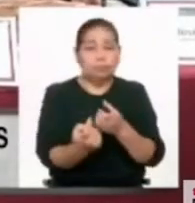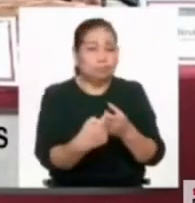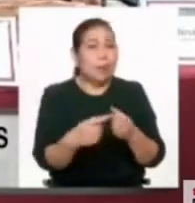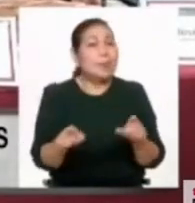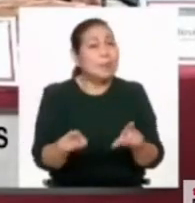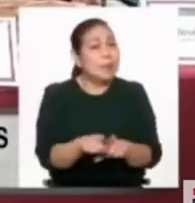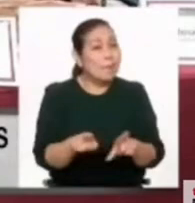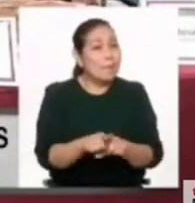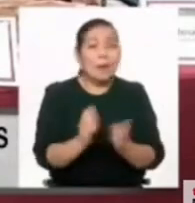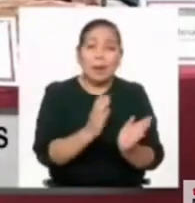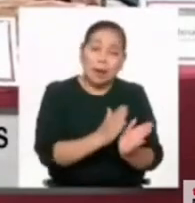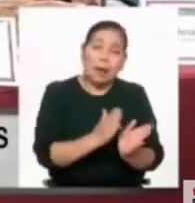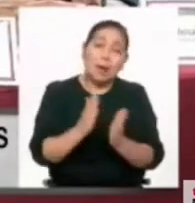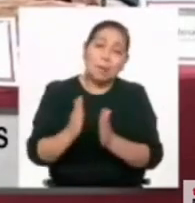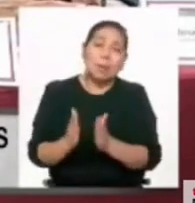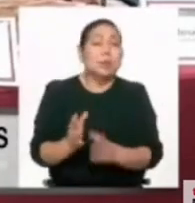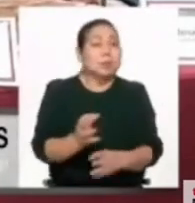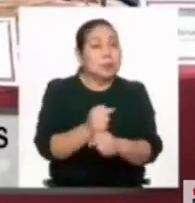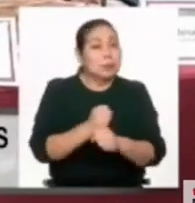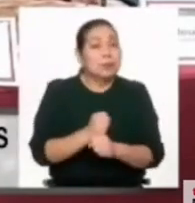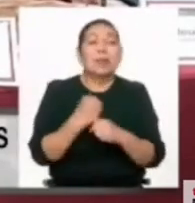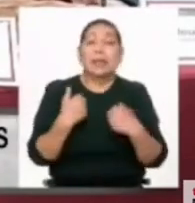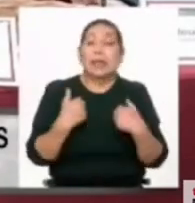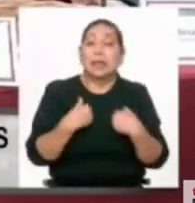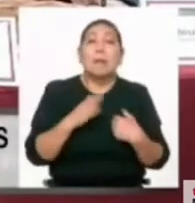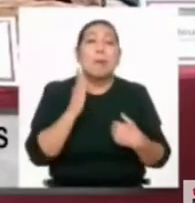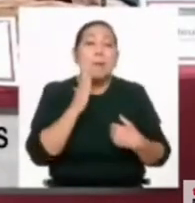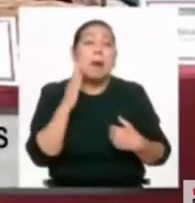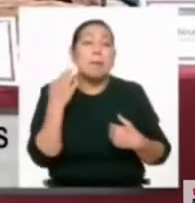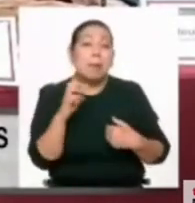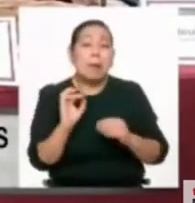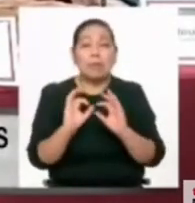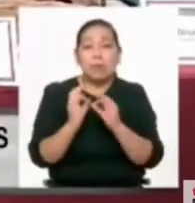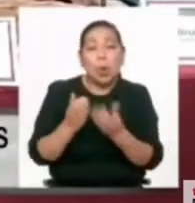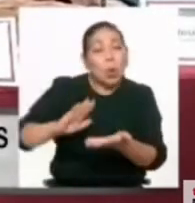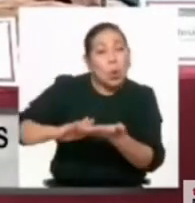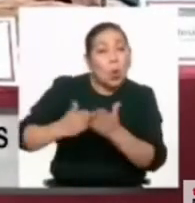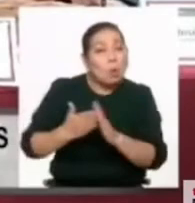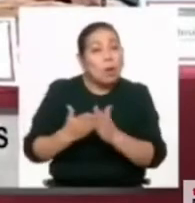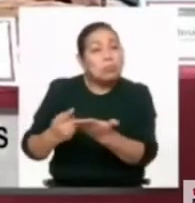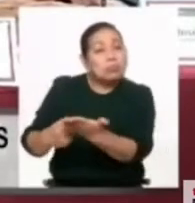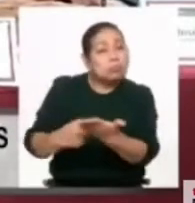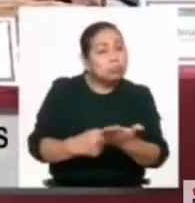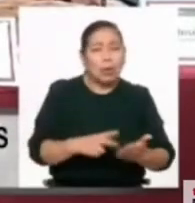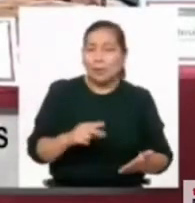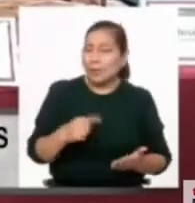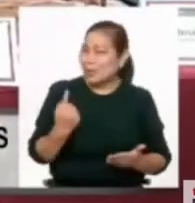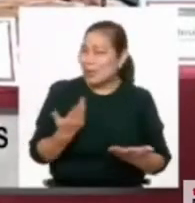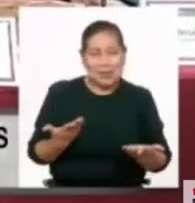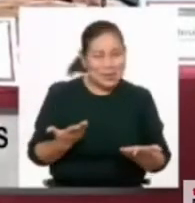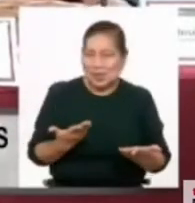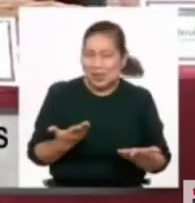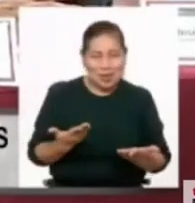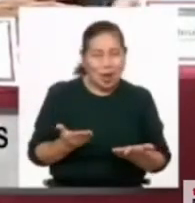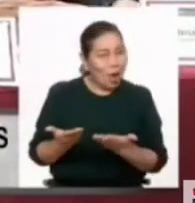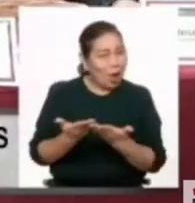anexos también, y aparte del trabajo sostenido que se va a tener con los padres de familia, con la comunidad en pleno, atendiendo no solo las